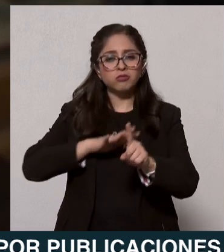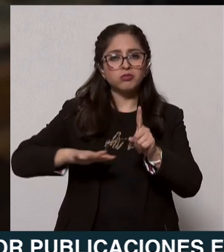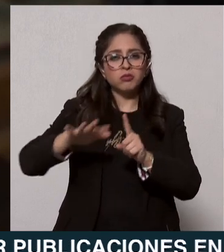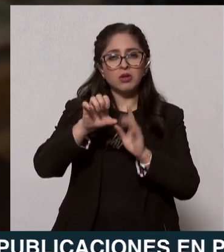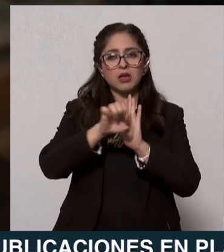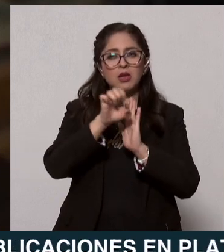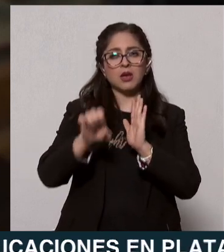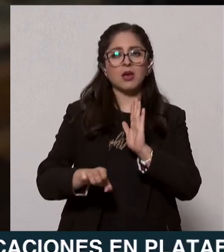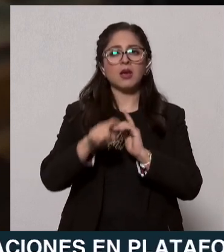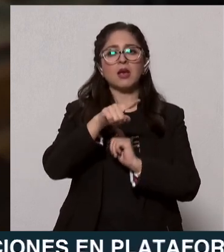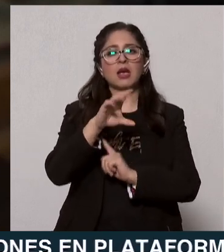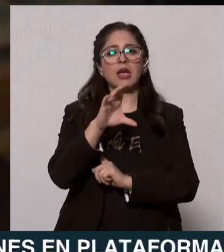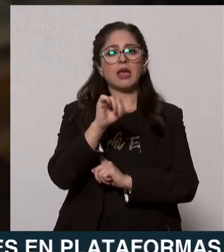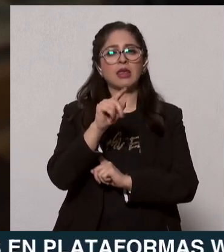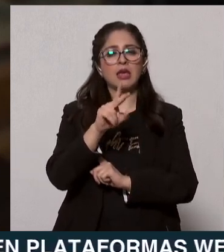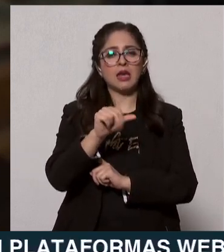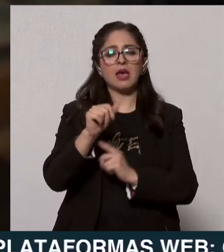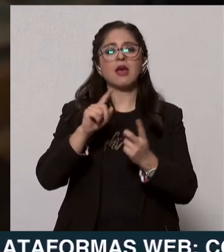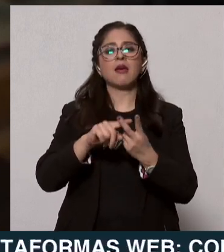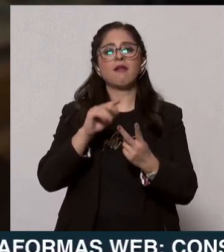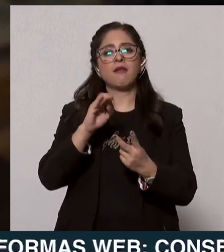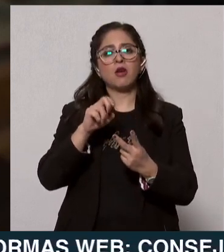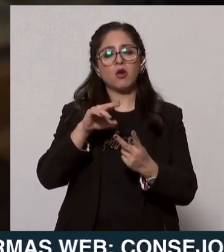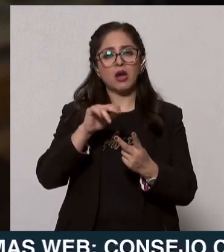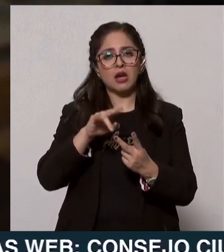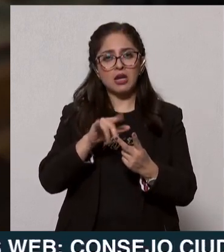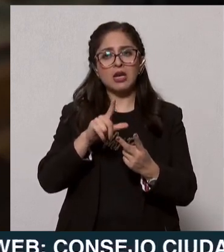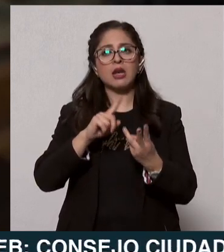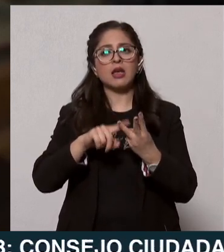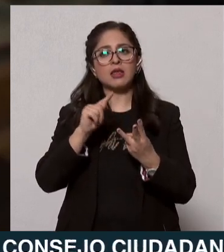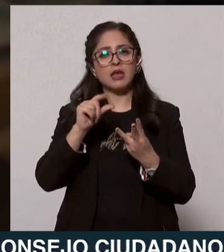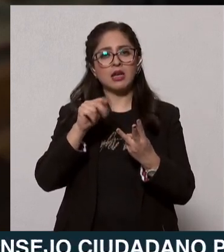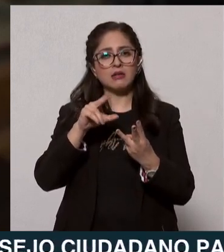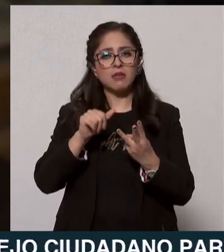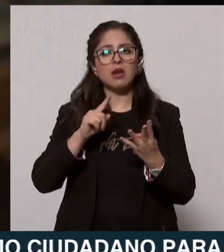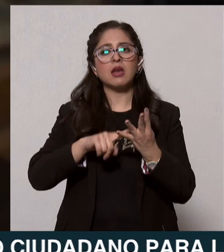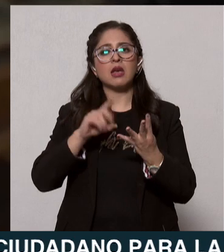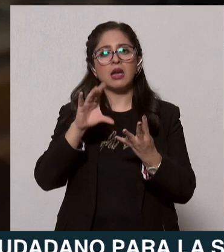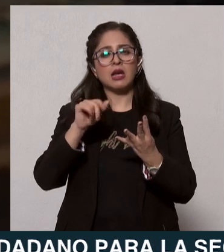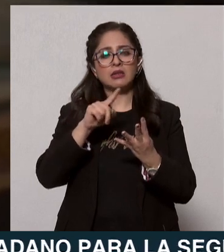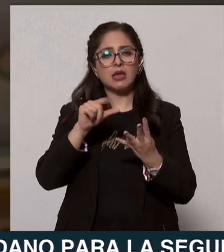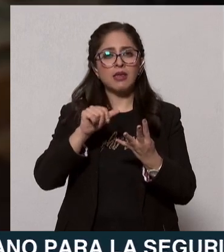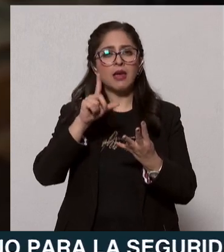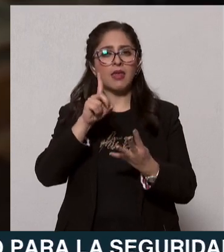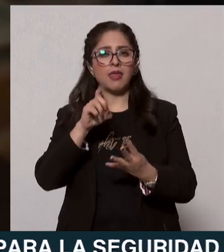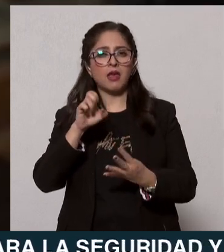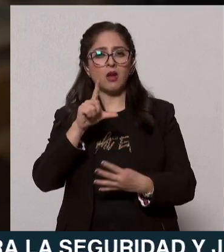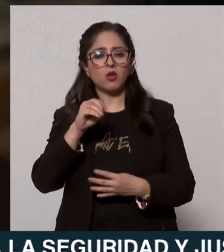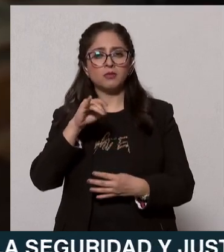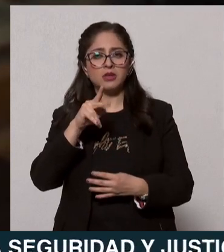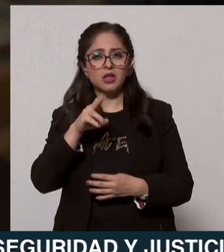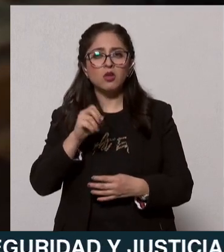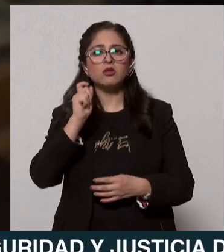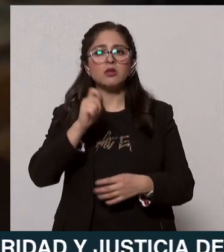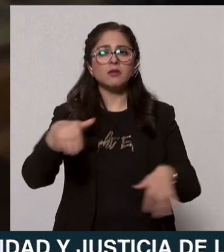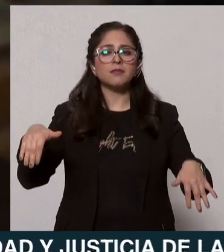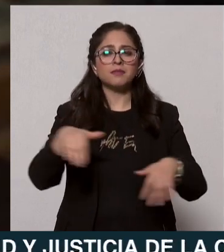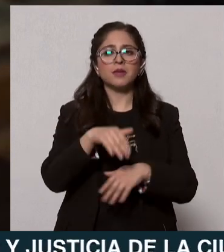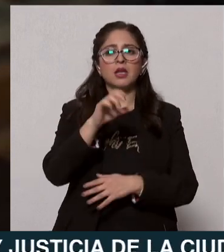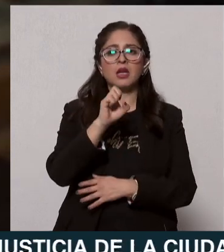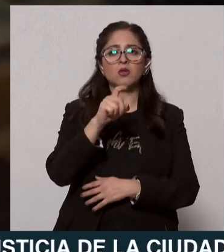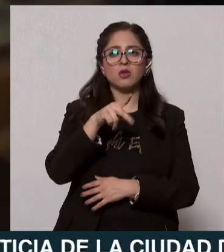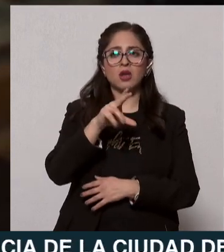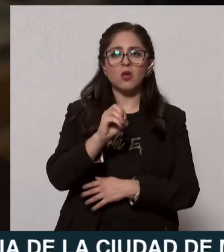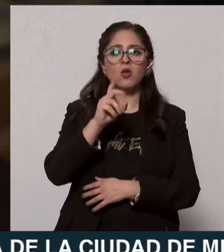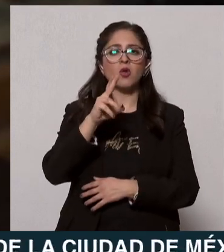el caso del Polígono de Cantera, Ferrocarril, Hidalgo, Talismán y Calzada de los Misterios, y se harán cortes viales en las avenidas